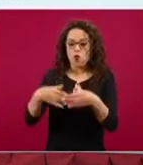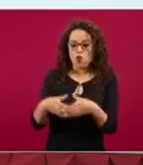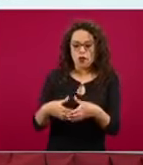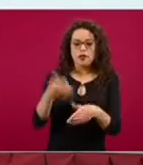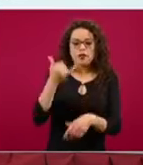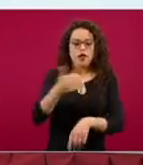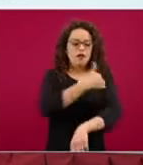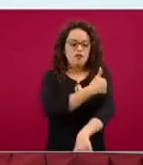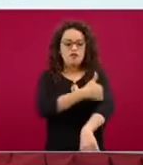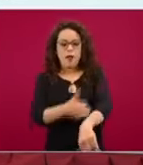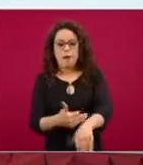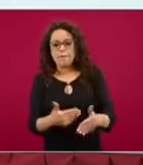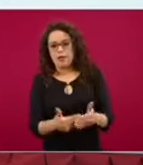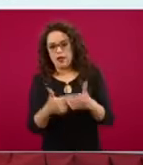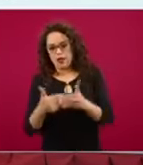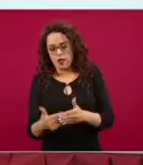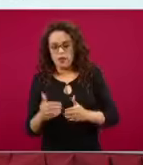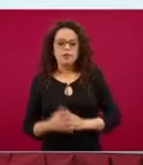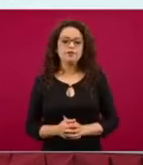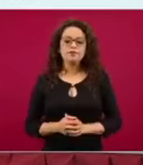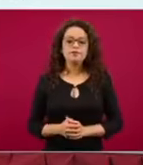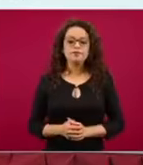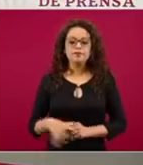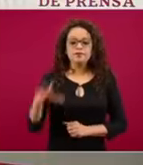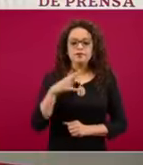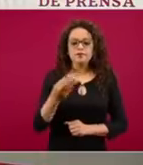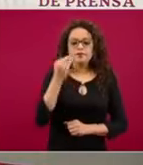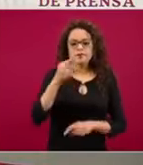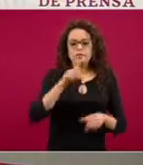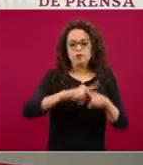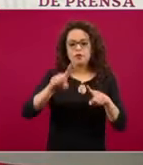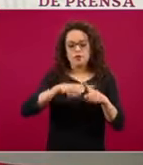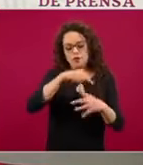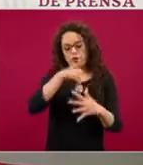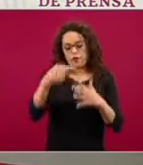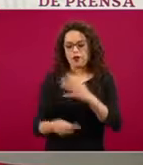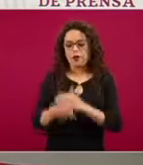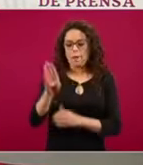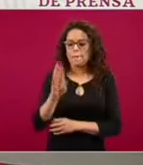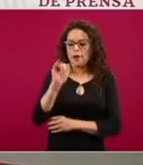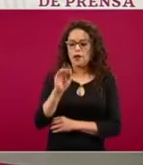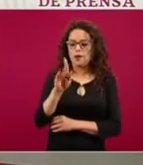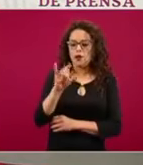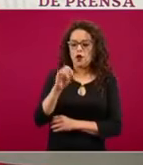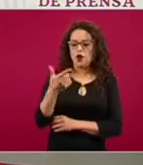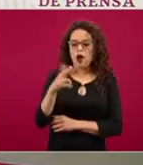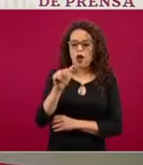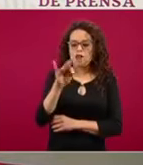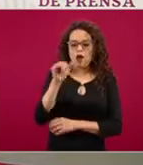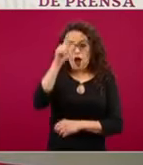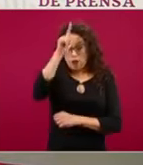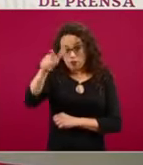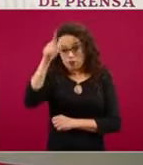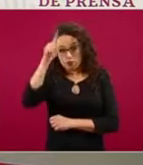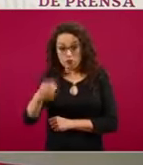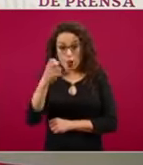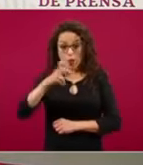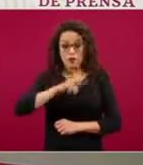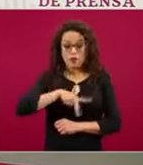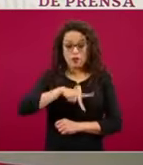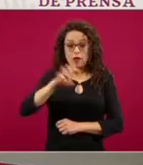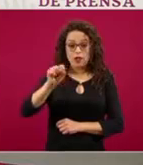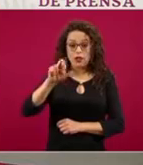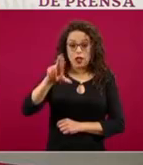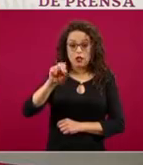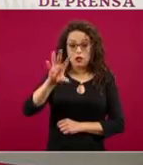intrafamiliares. Ya hay muchos artículos, mucha bibliografía que en su momento ha identificado que el virus SARS-CoV-2 y por lo